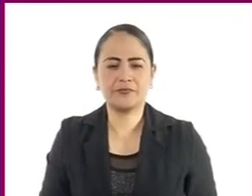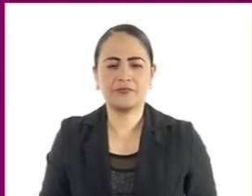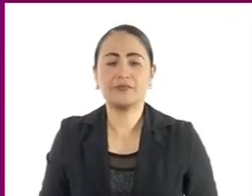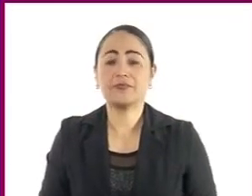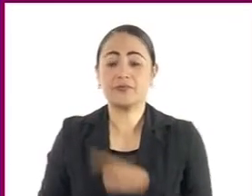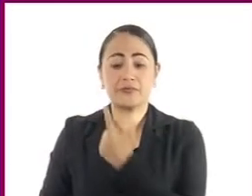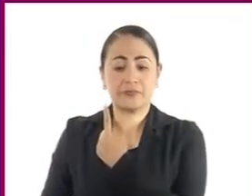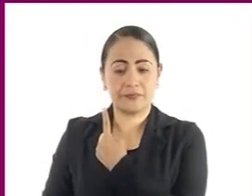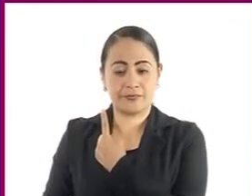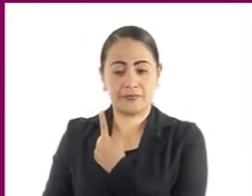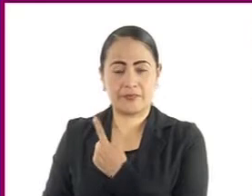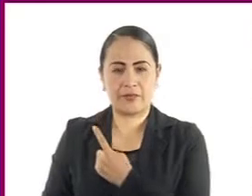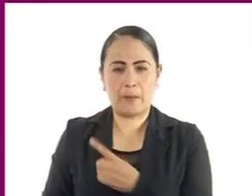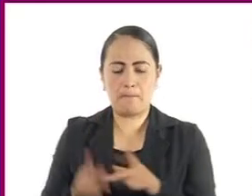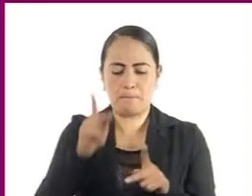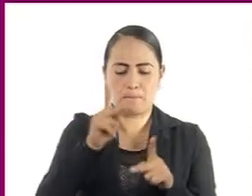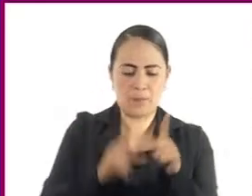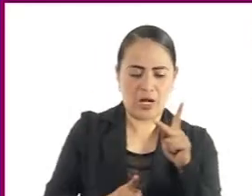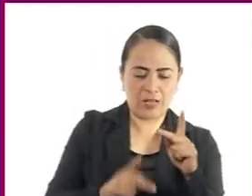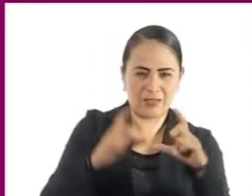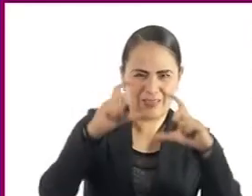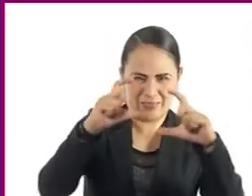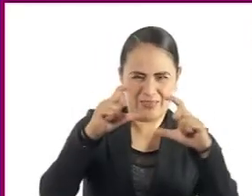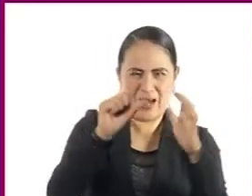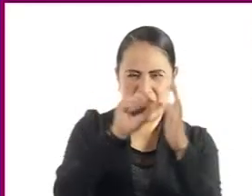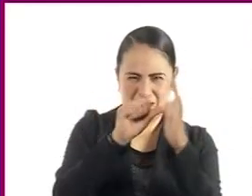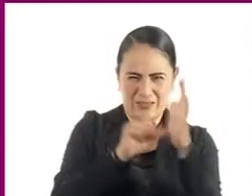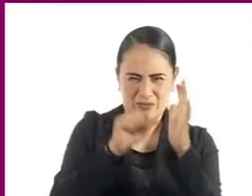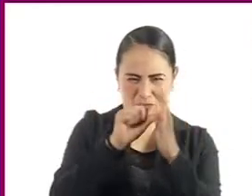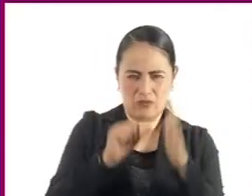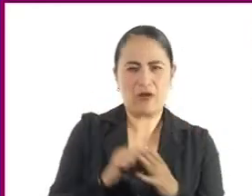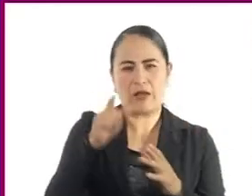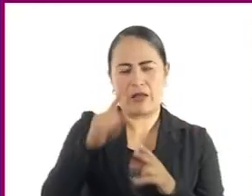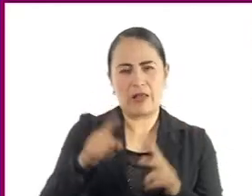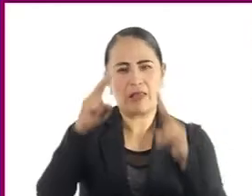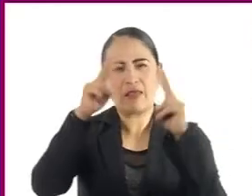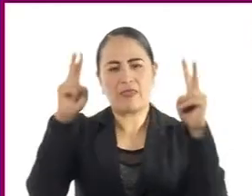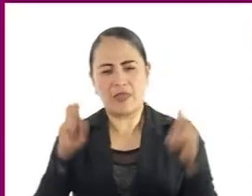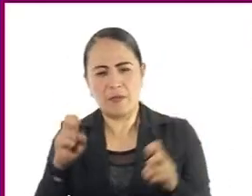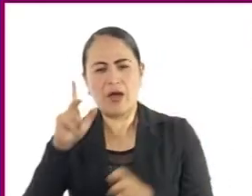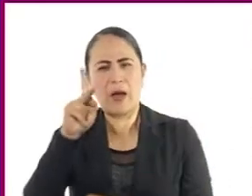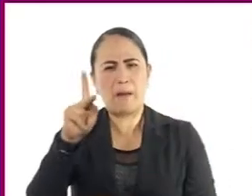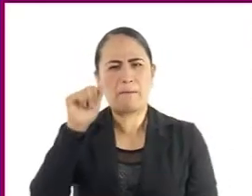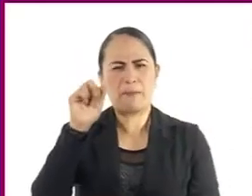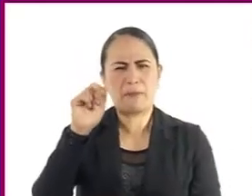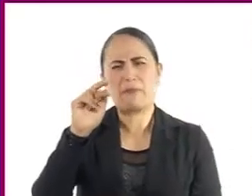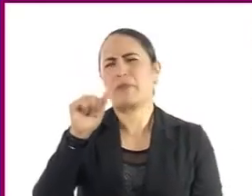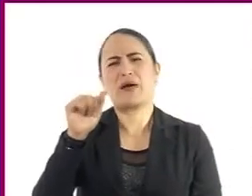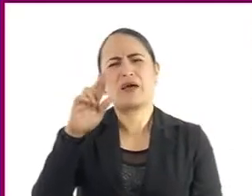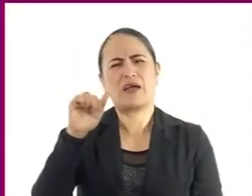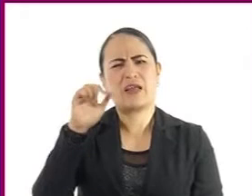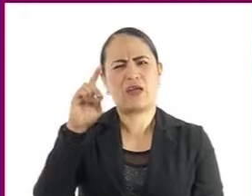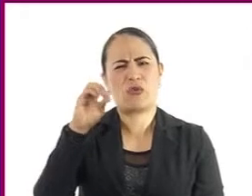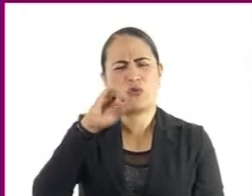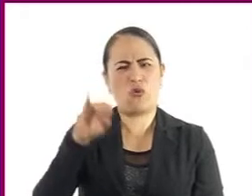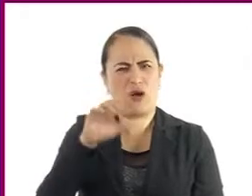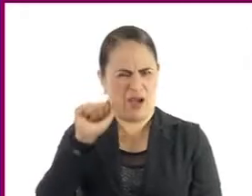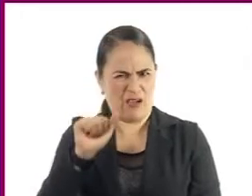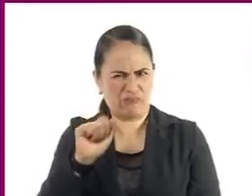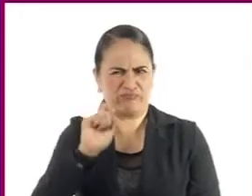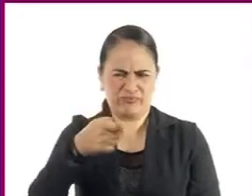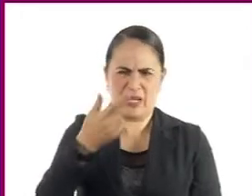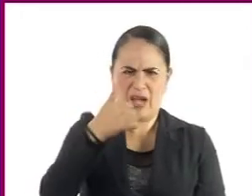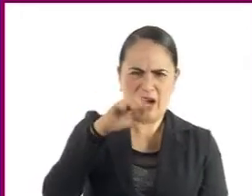Este extracto del artículo de opinión se titula La paradoja del helio y señala que ha habido